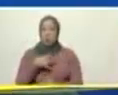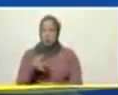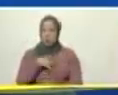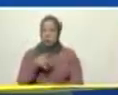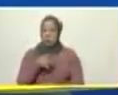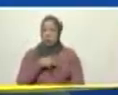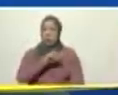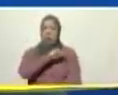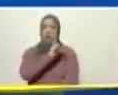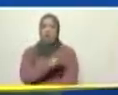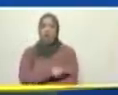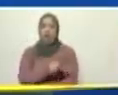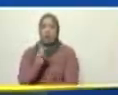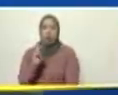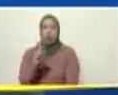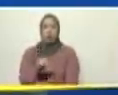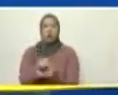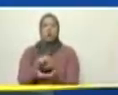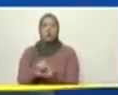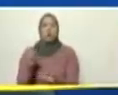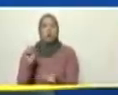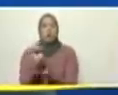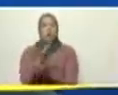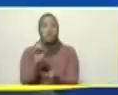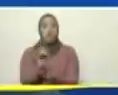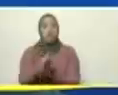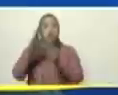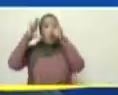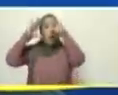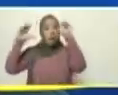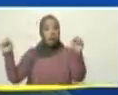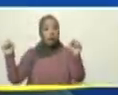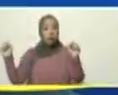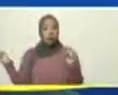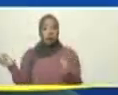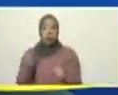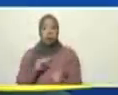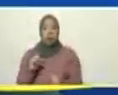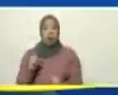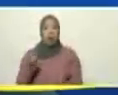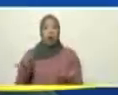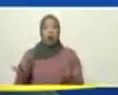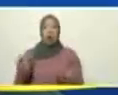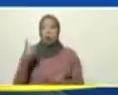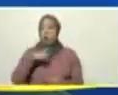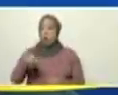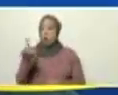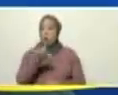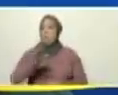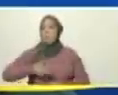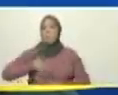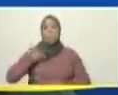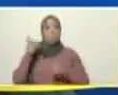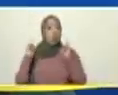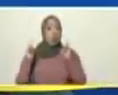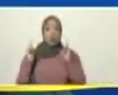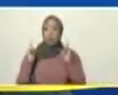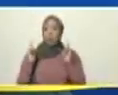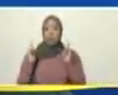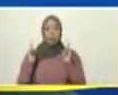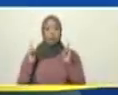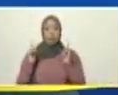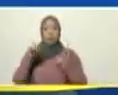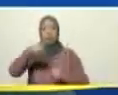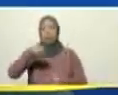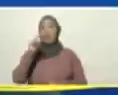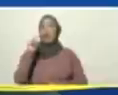fuertes, llegaron allá, querían sacar a la equipo de la embajada y no dejamos. Y esa es nuestra tarea